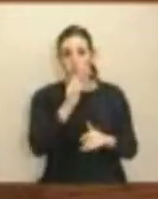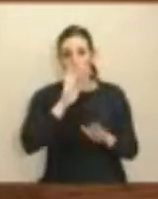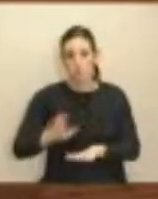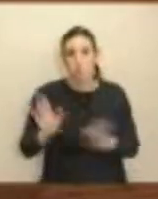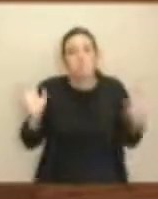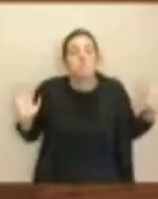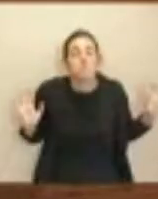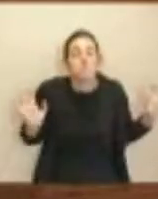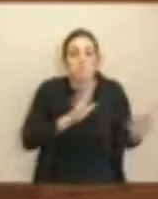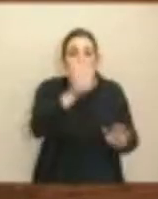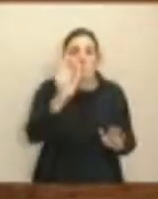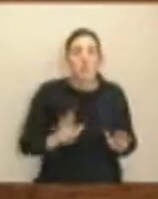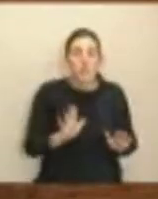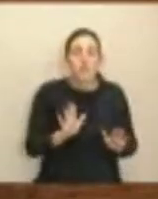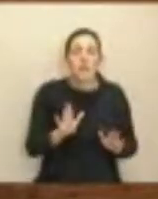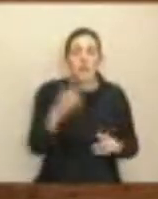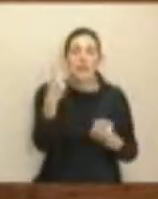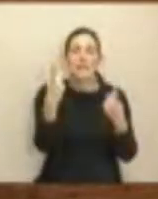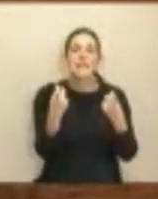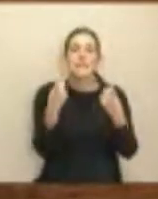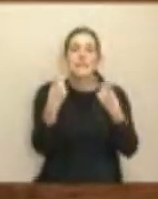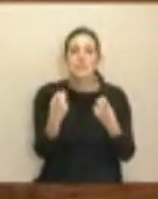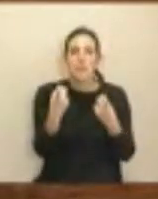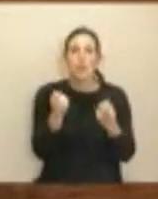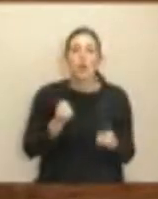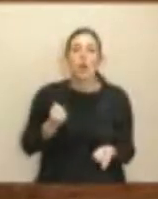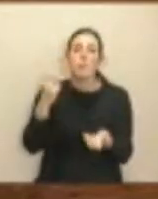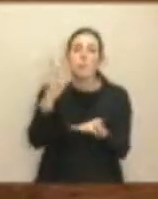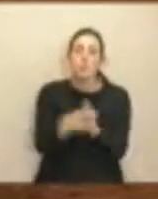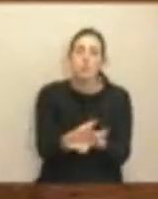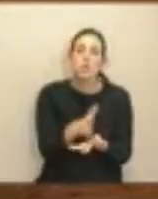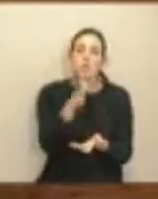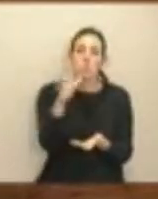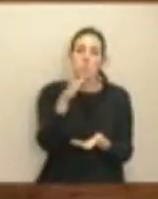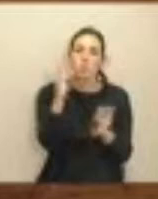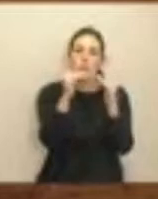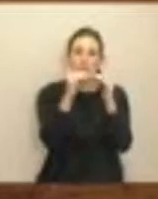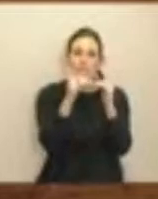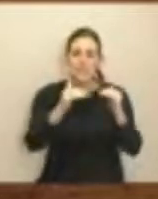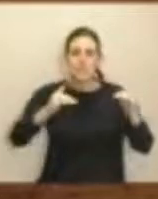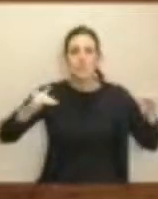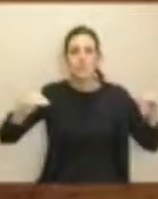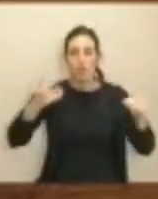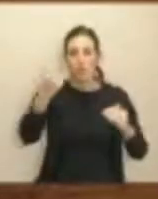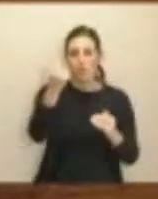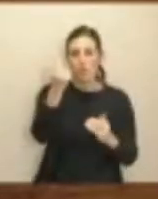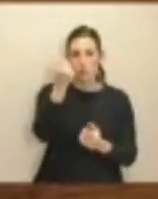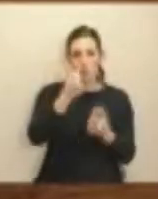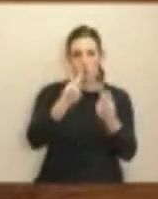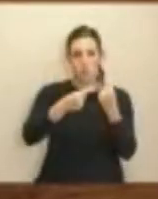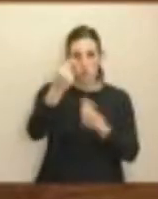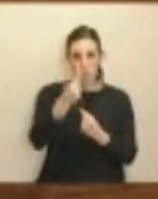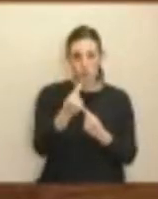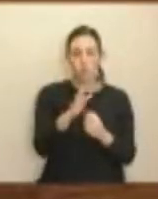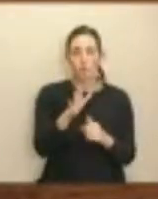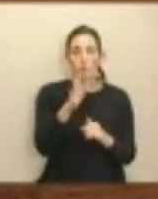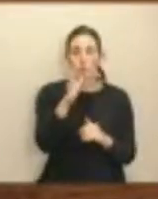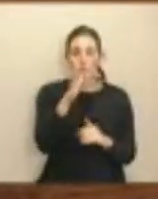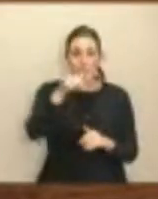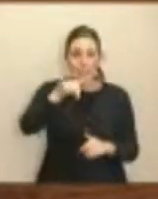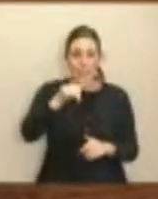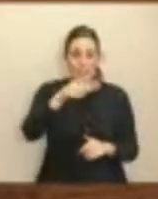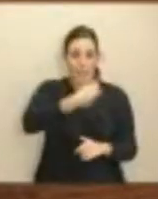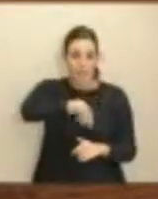Nos parecía que era necesario apostar por la estabilidad presupuestaria, porque este país